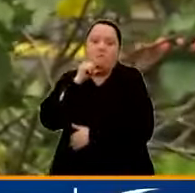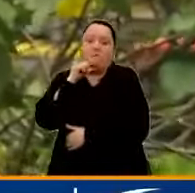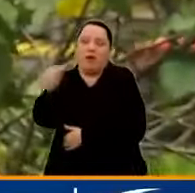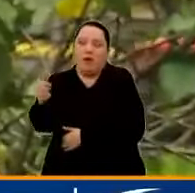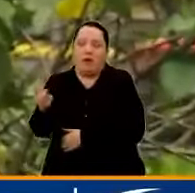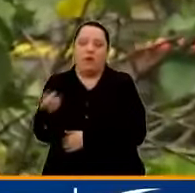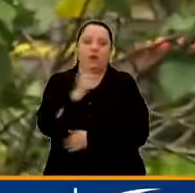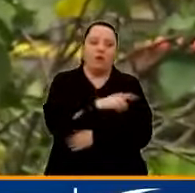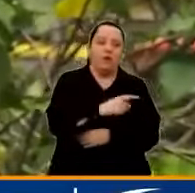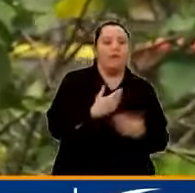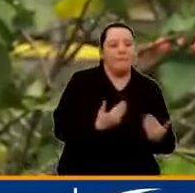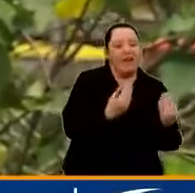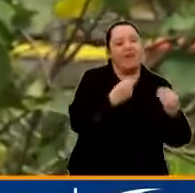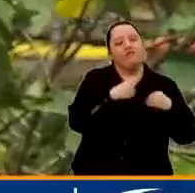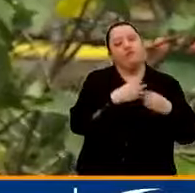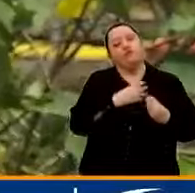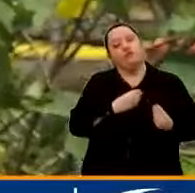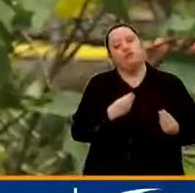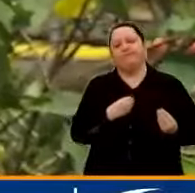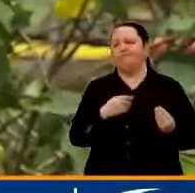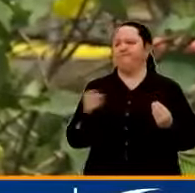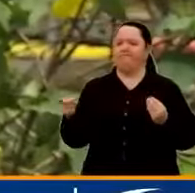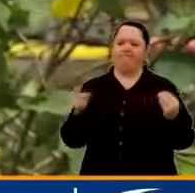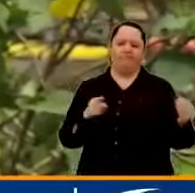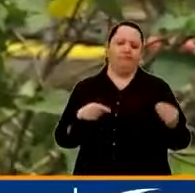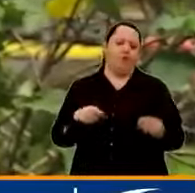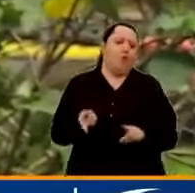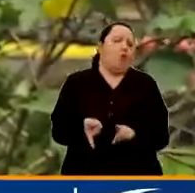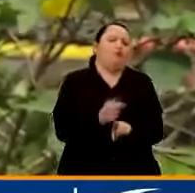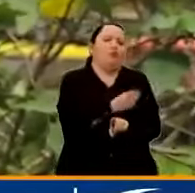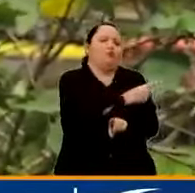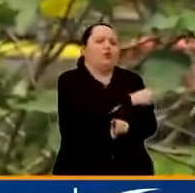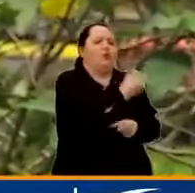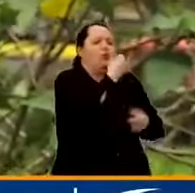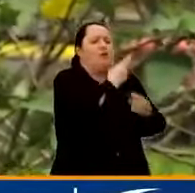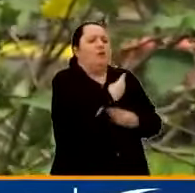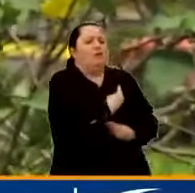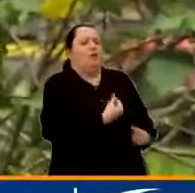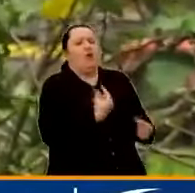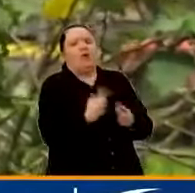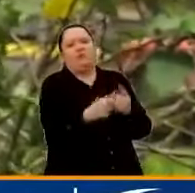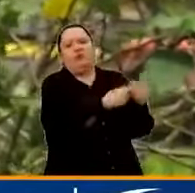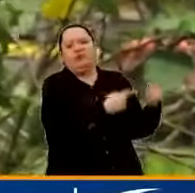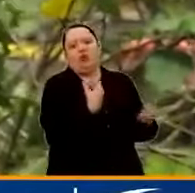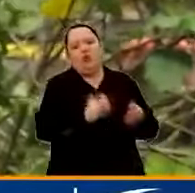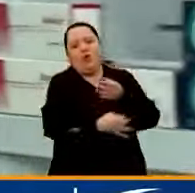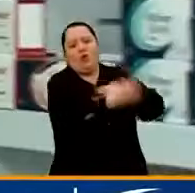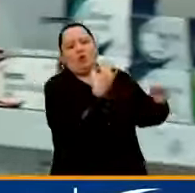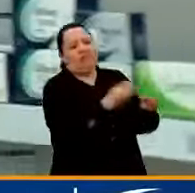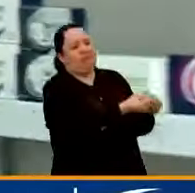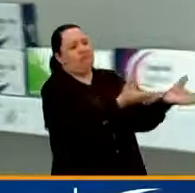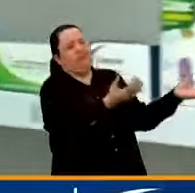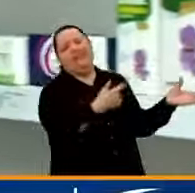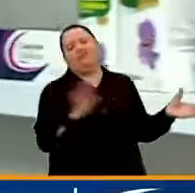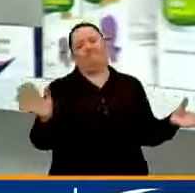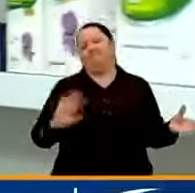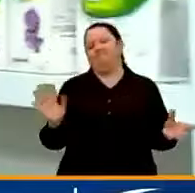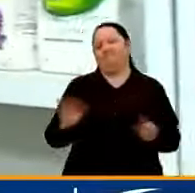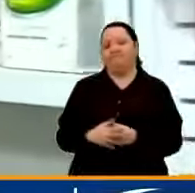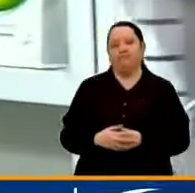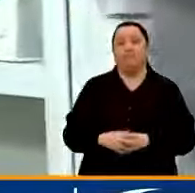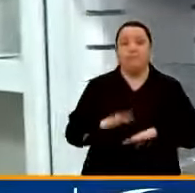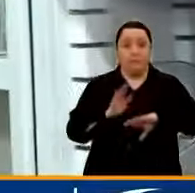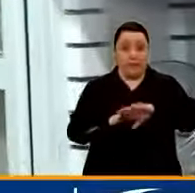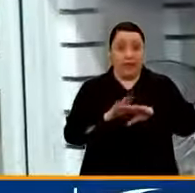hepático sobre el beneficio, porque finalmente hay muchos analgésicos en el mercado, entonces se puede reemplazar por cualquier otro. La alerta exceptúa las